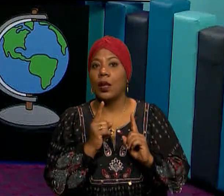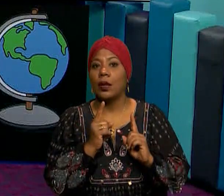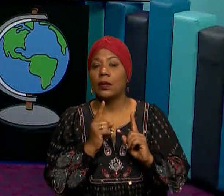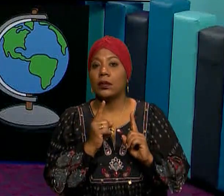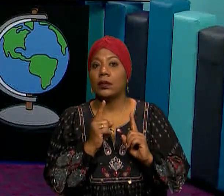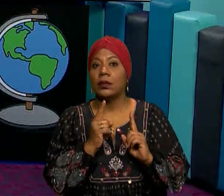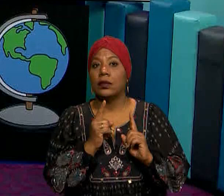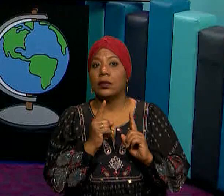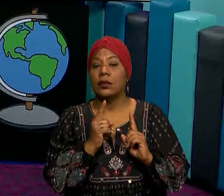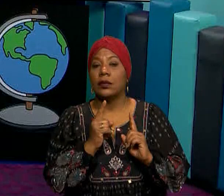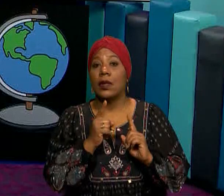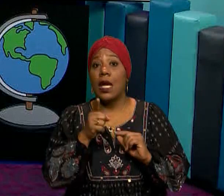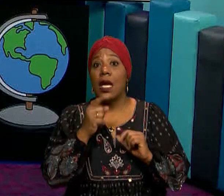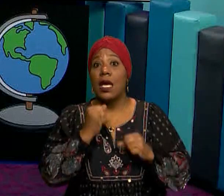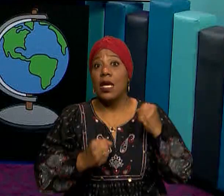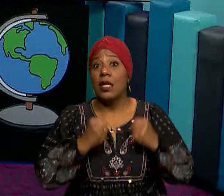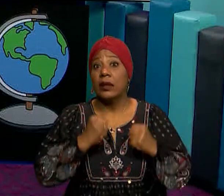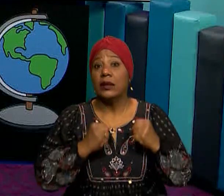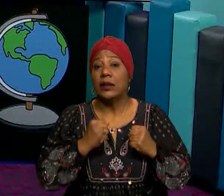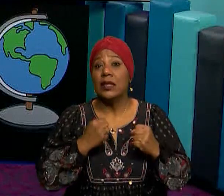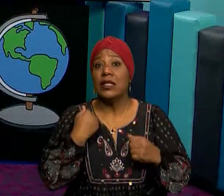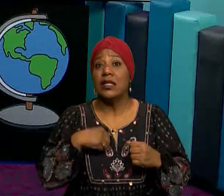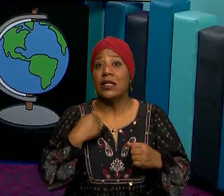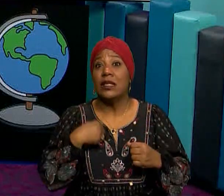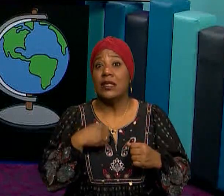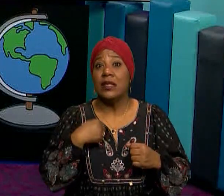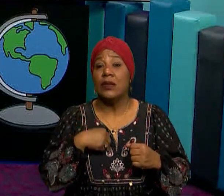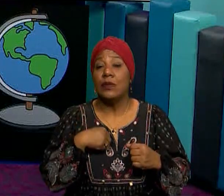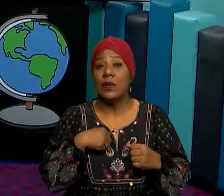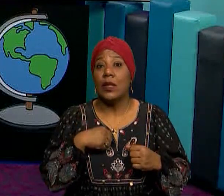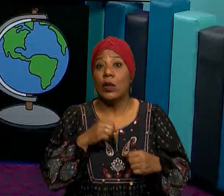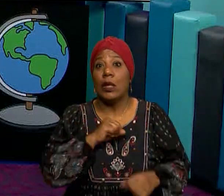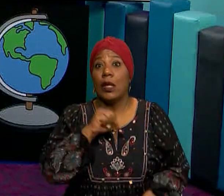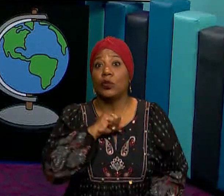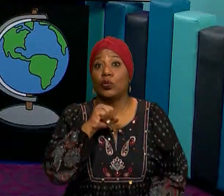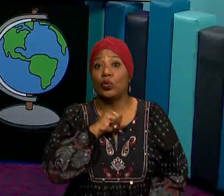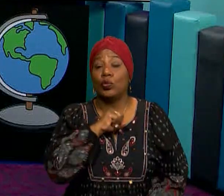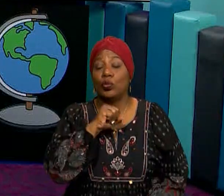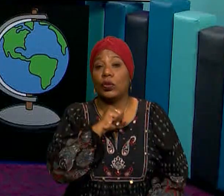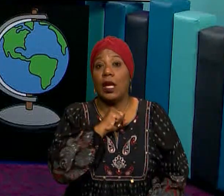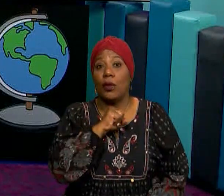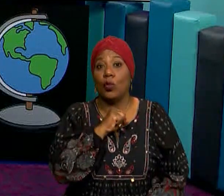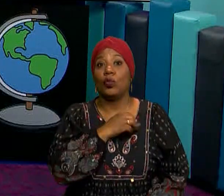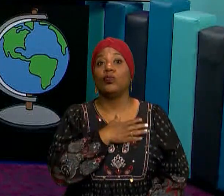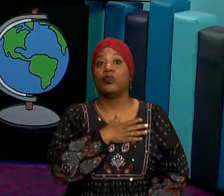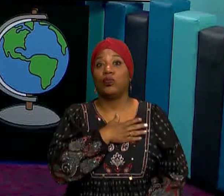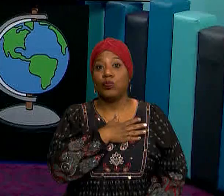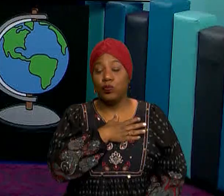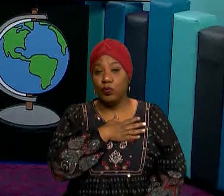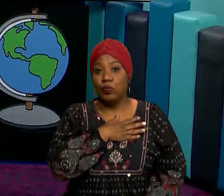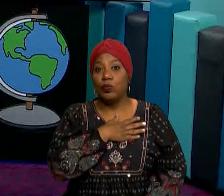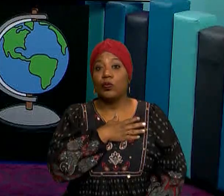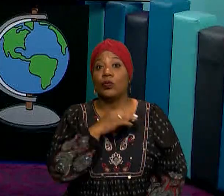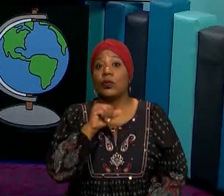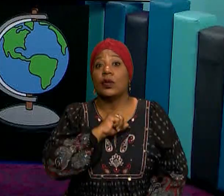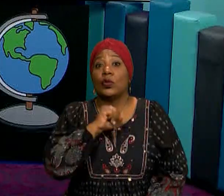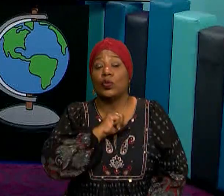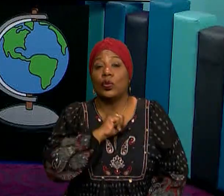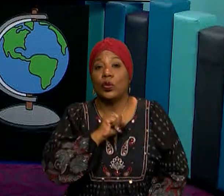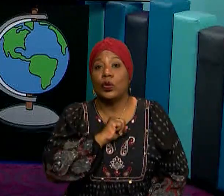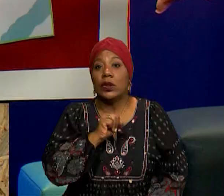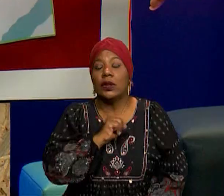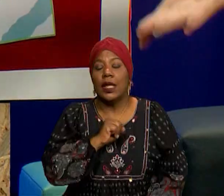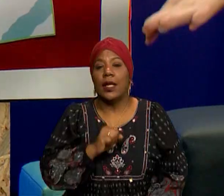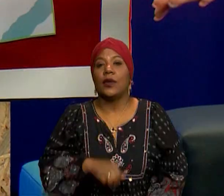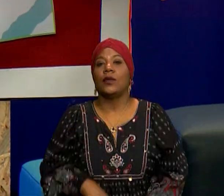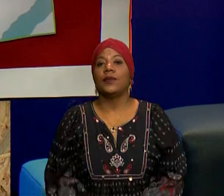¿Cuál de las dos imágenes ustedes creen que puede ir en el desarrollo? ¿El niño con el pantalón o un niño que está como asustado? ¿Cuál